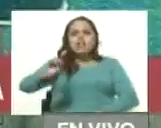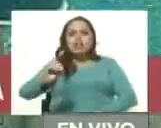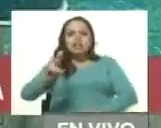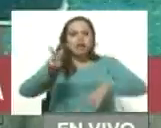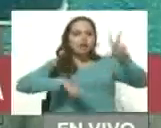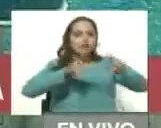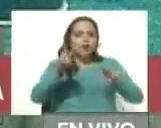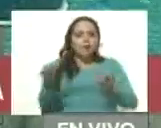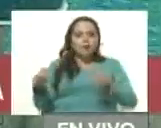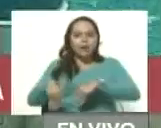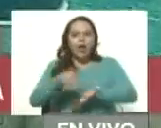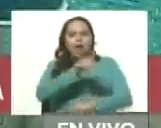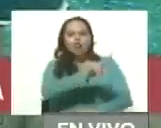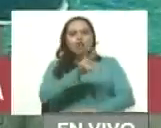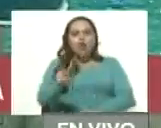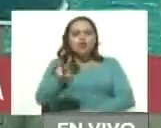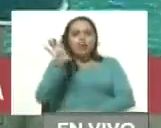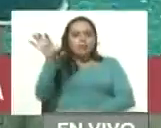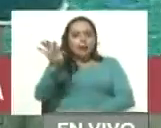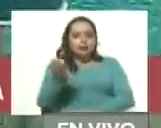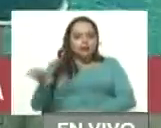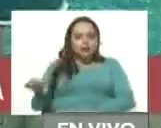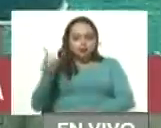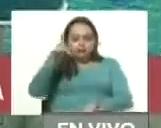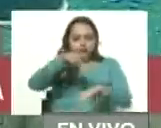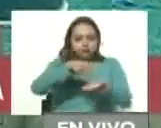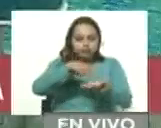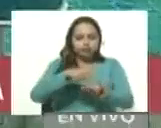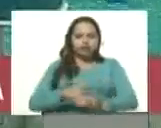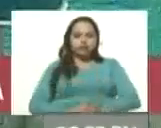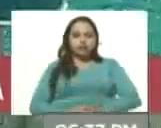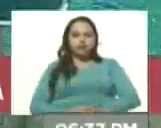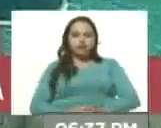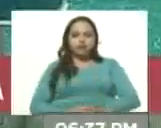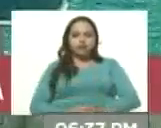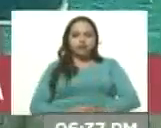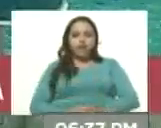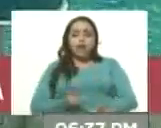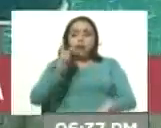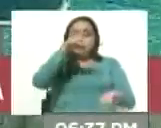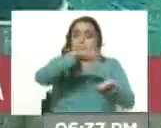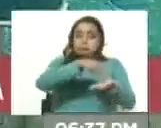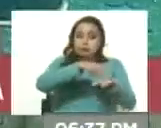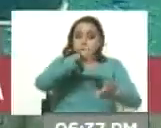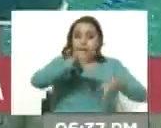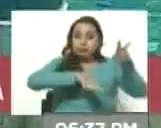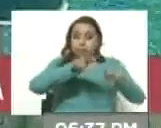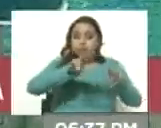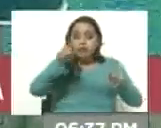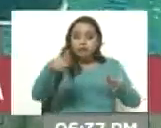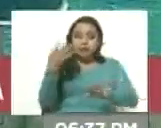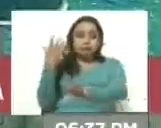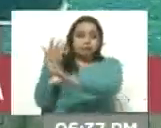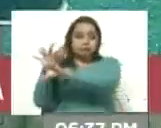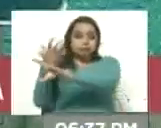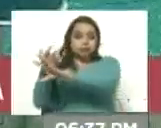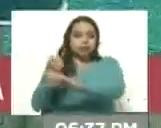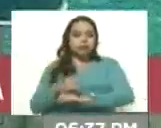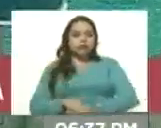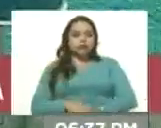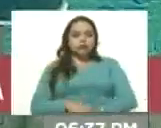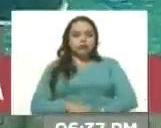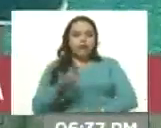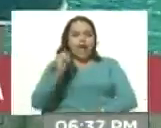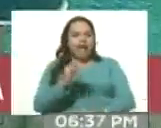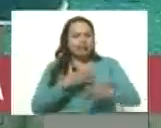de 12 países presentes acá con nosotros con ponencias presenciales y vida azul y bueno estamos en